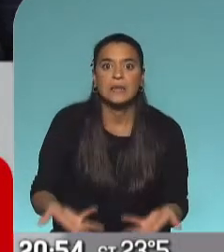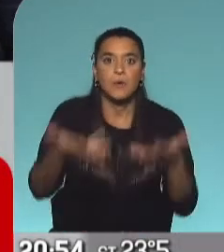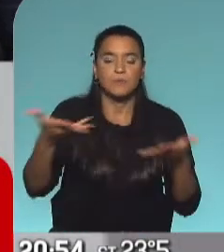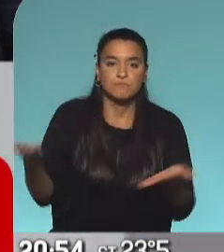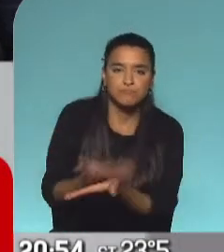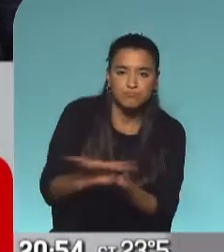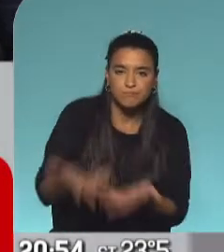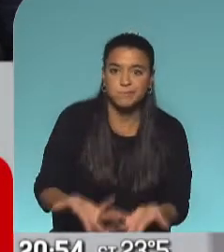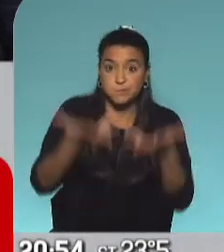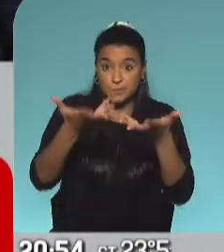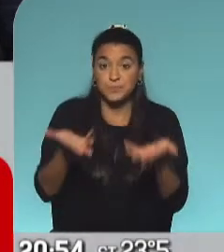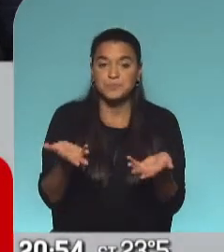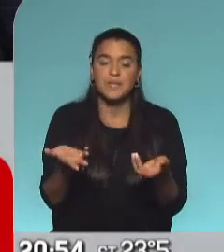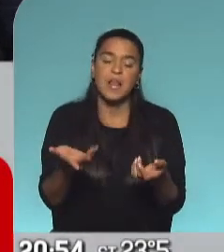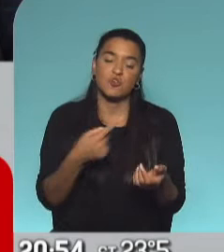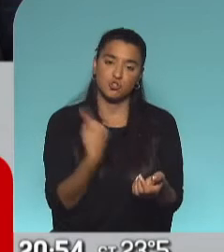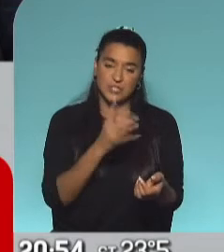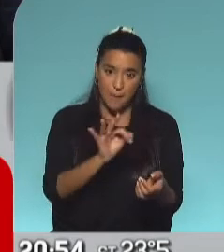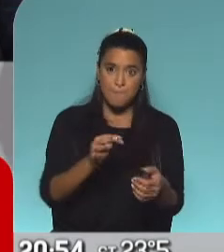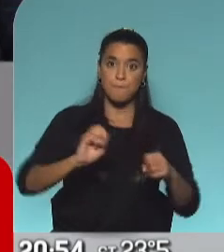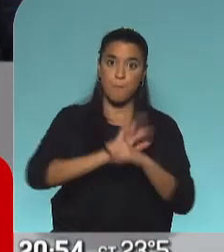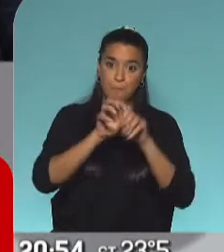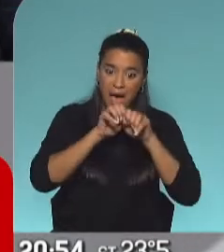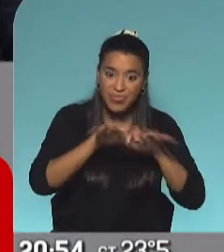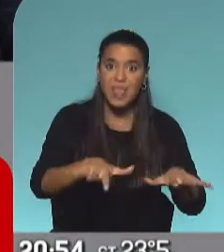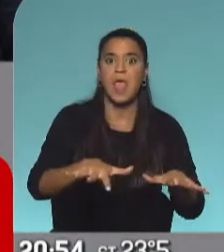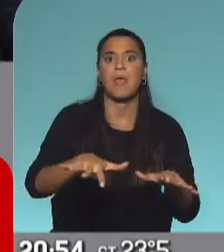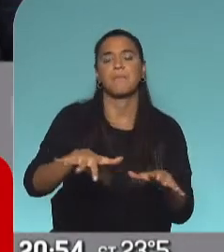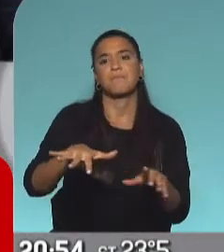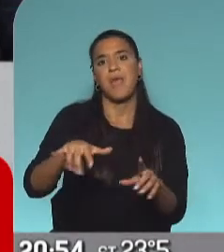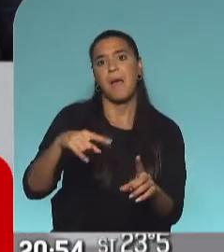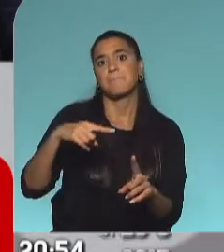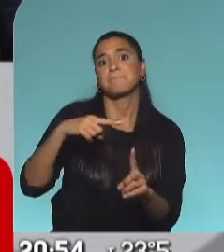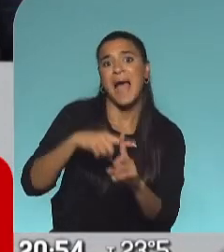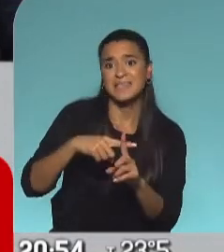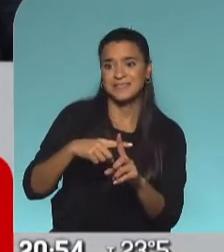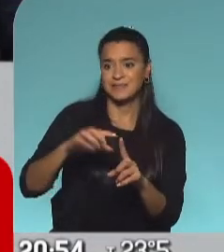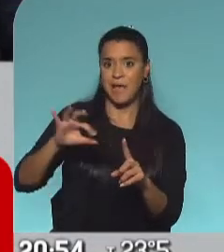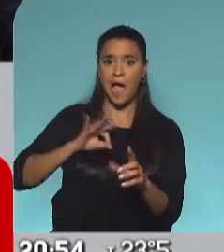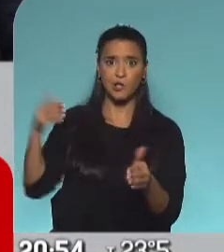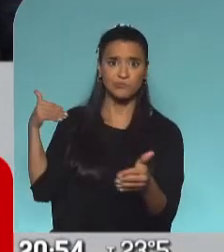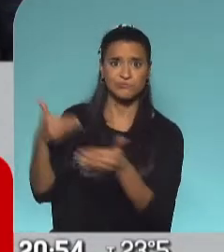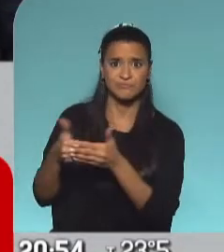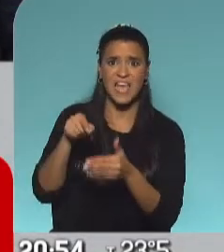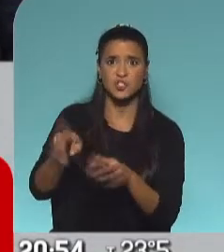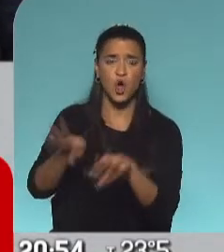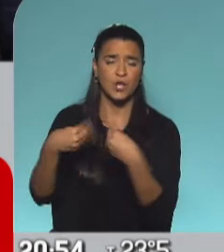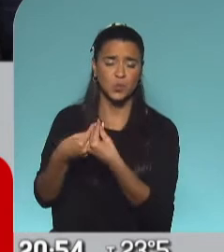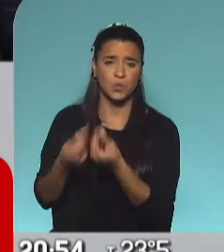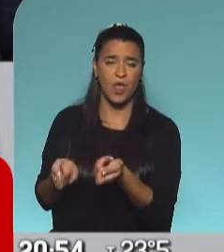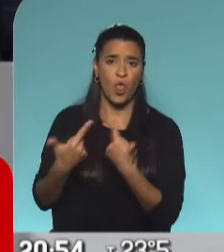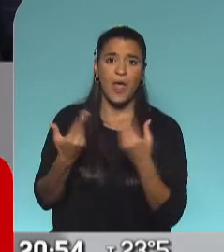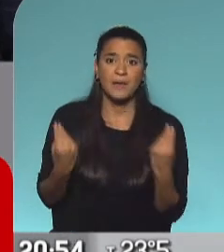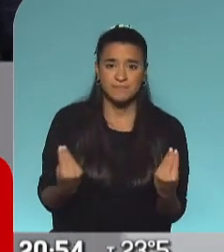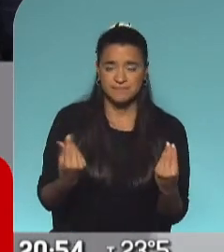entendiendo que la pandemia, más el combo letal de últimos años, ha dejado un